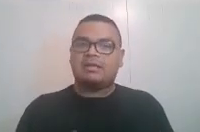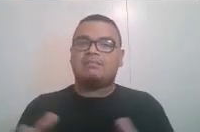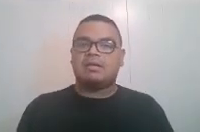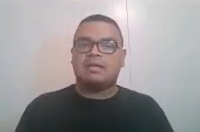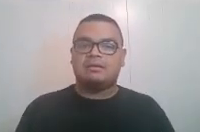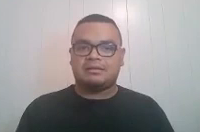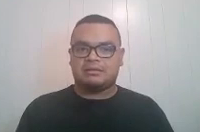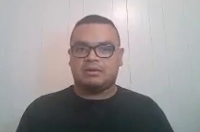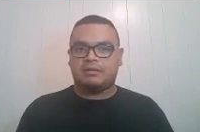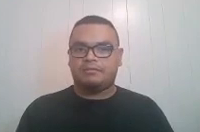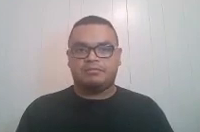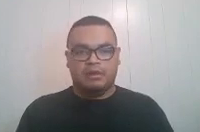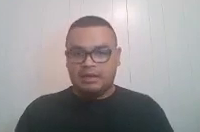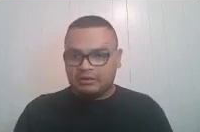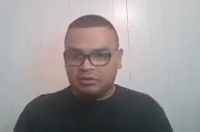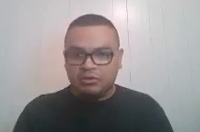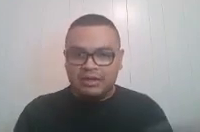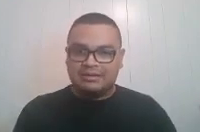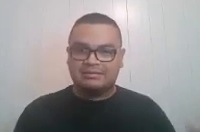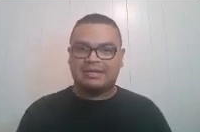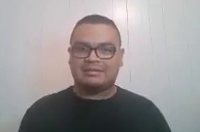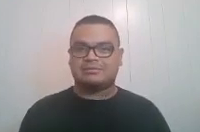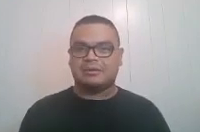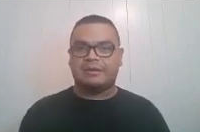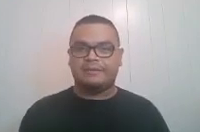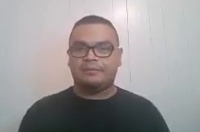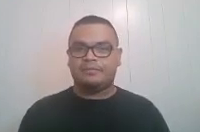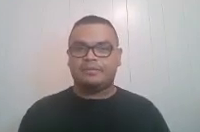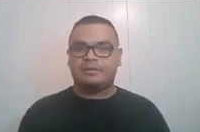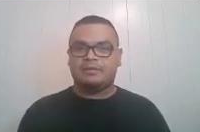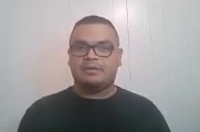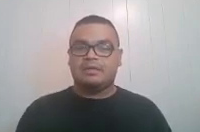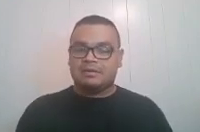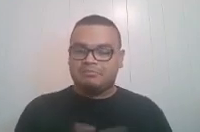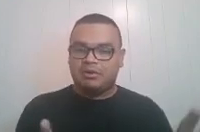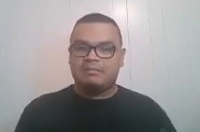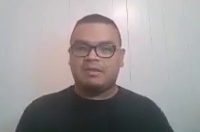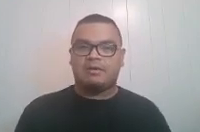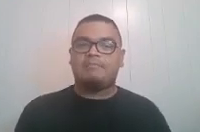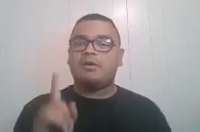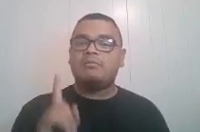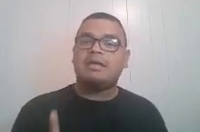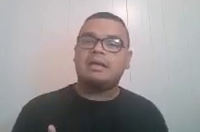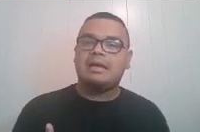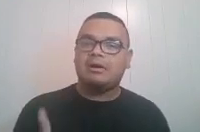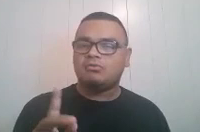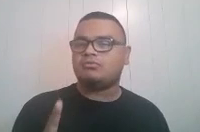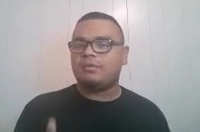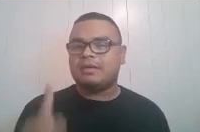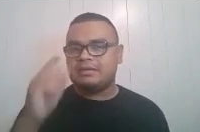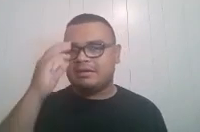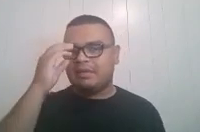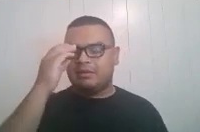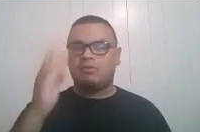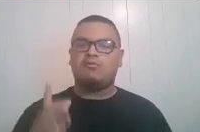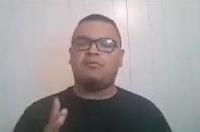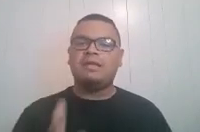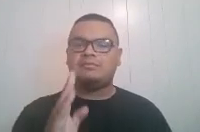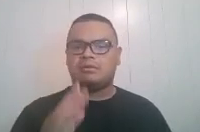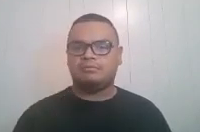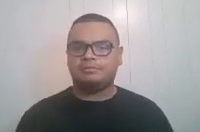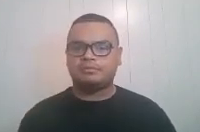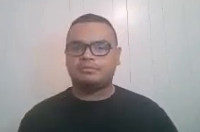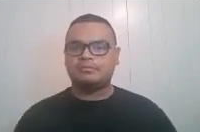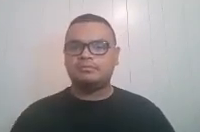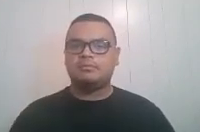donde dice que María es intercesora. María no es intercesora. Y tampoco es mediadora. Pero mire la controversia. Mire el